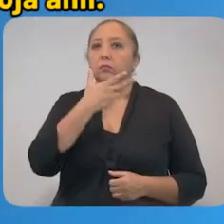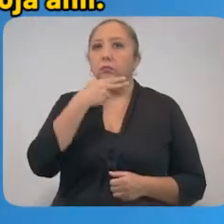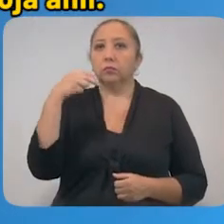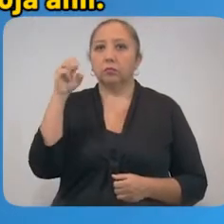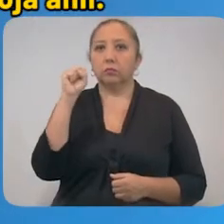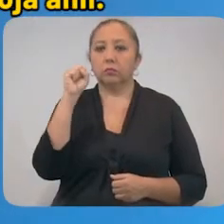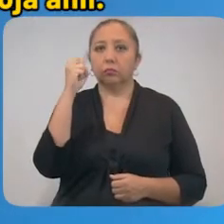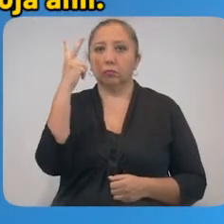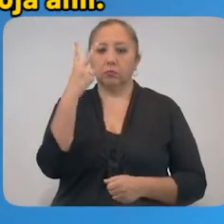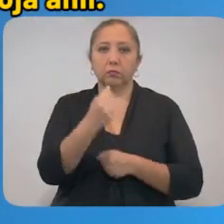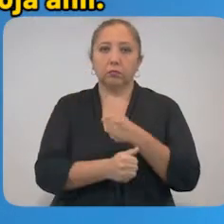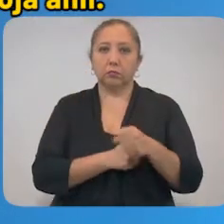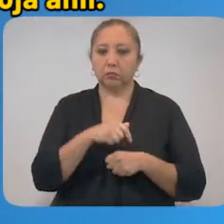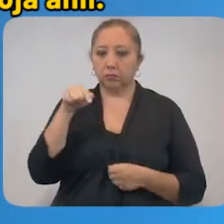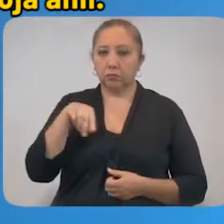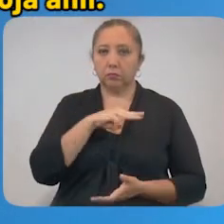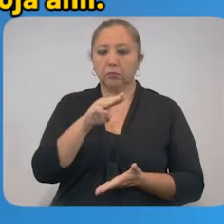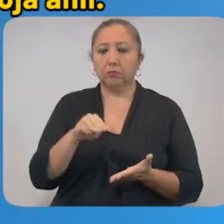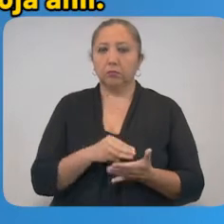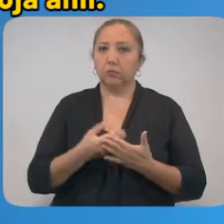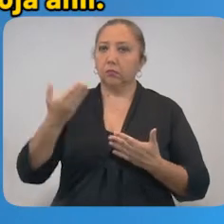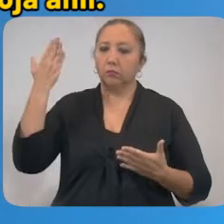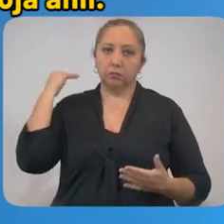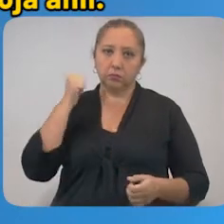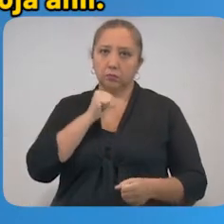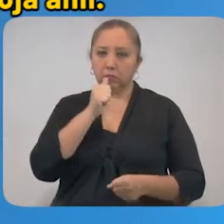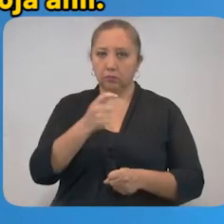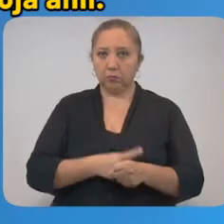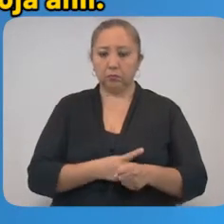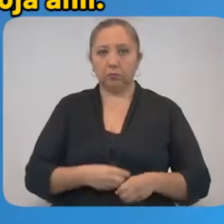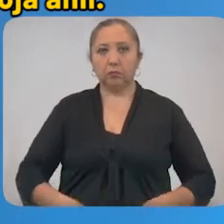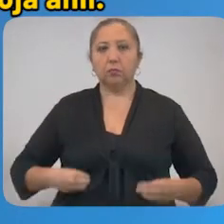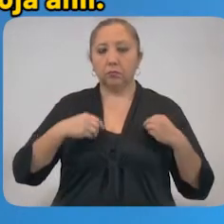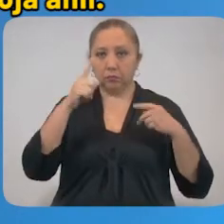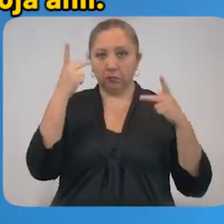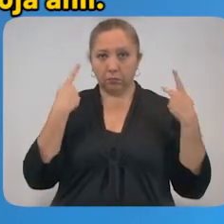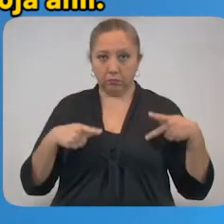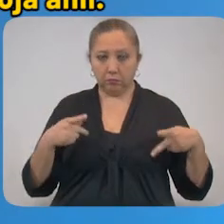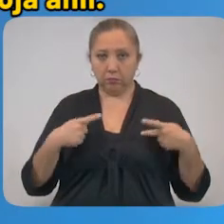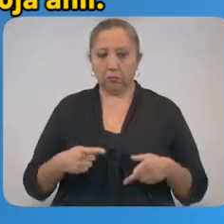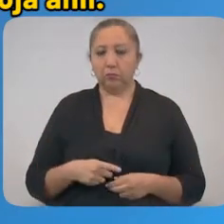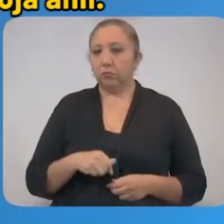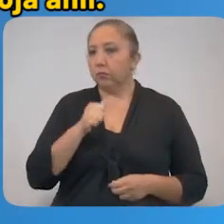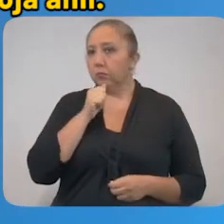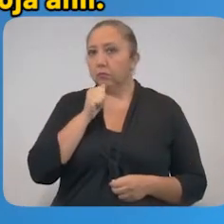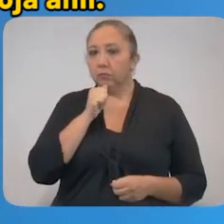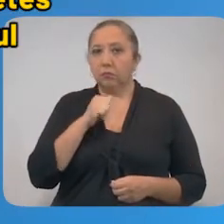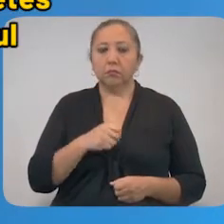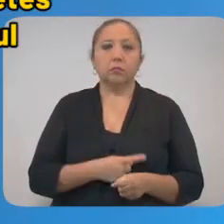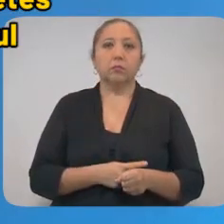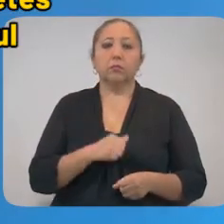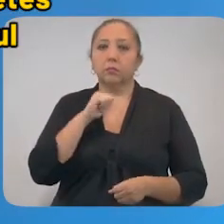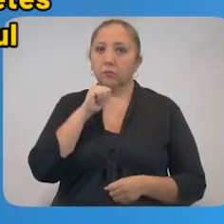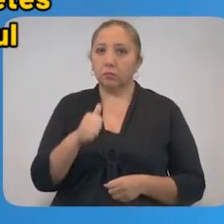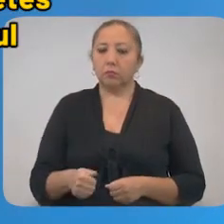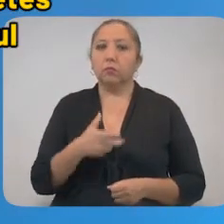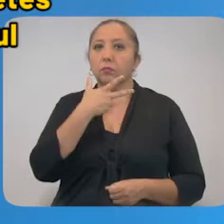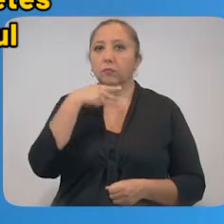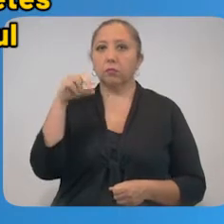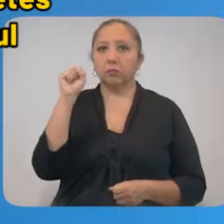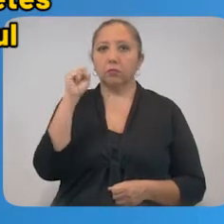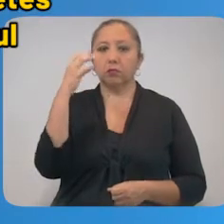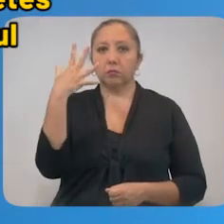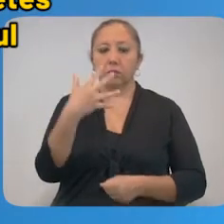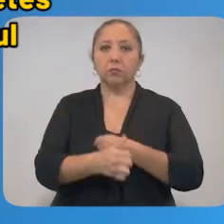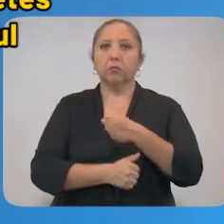de 62 años de Mérida, sin antecedentes de enfermedades. Vivía con una persona que no reporta síntomas. Hombre de